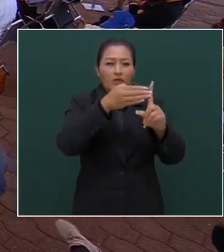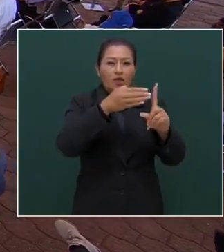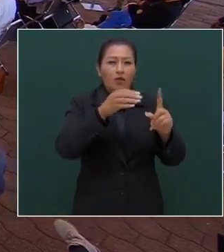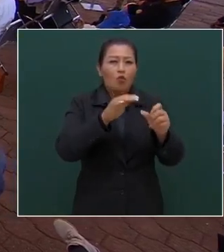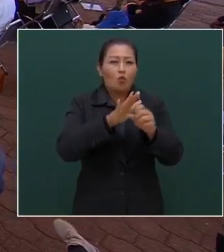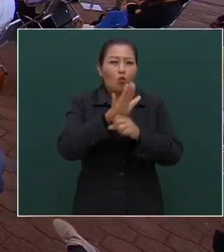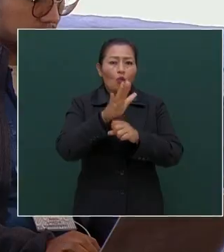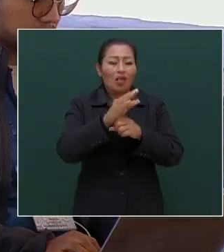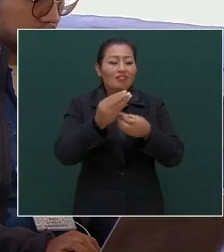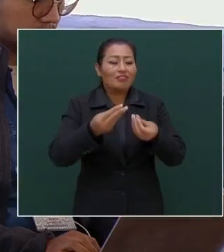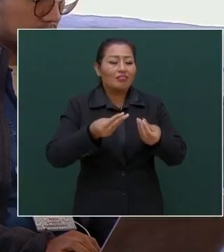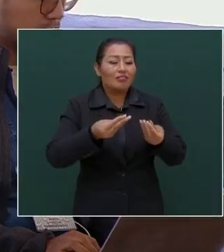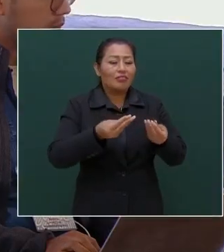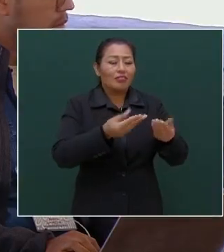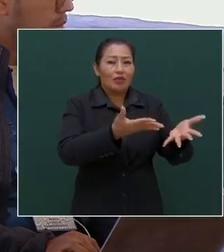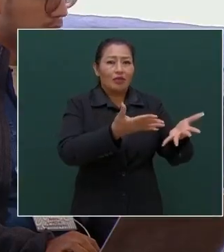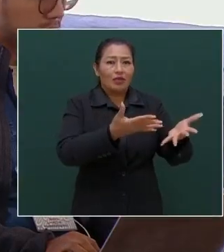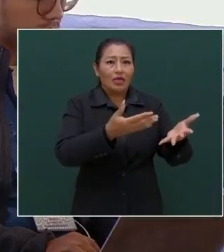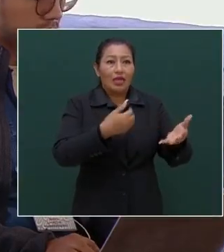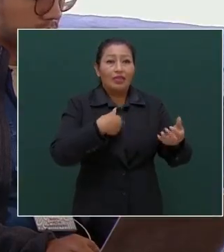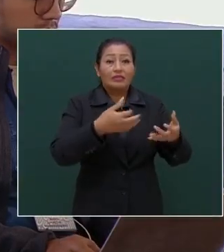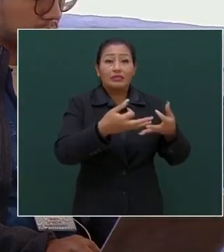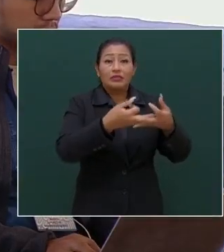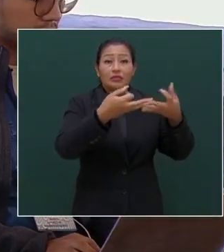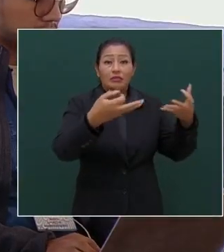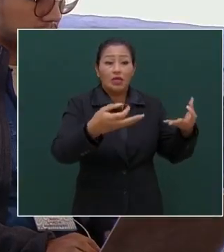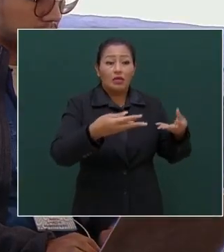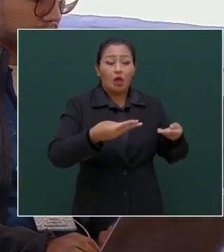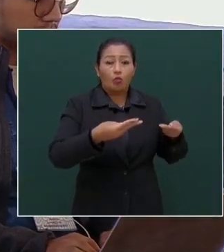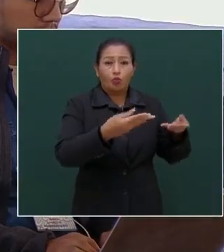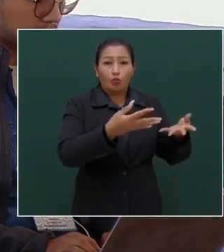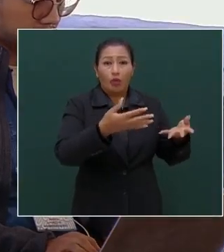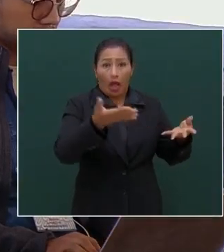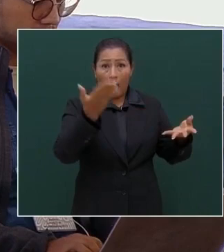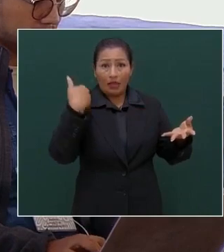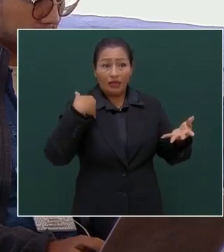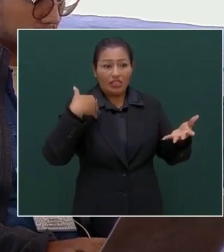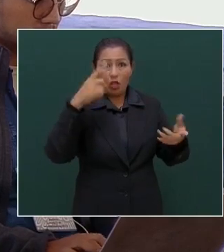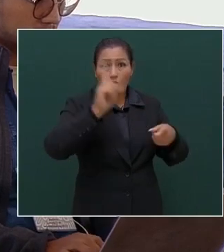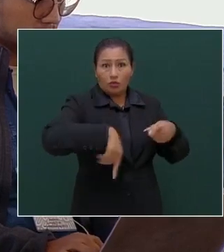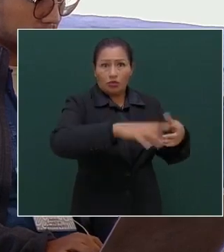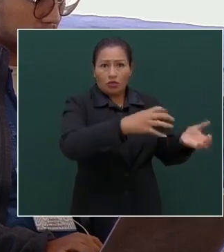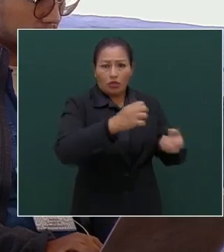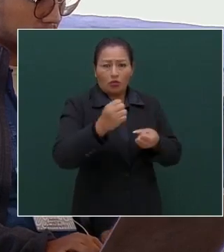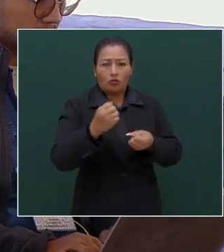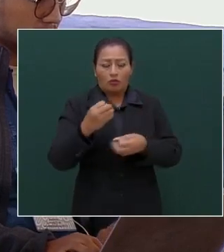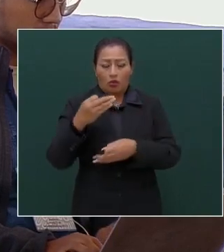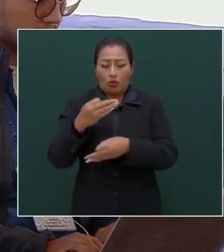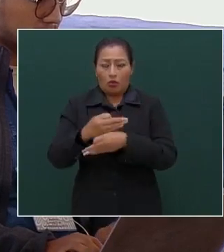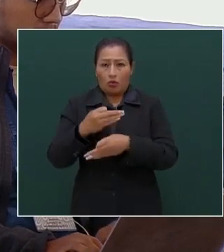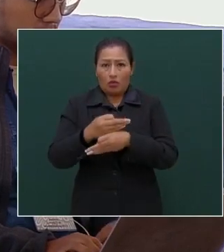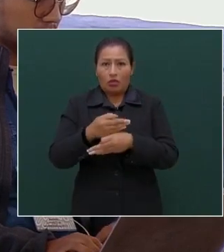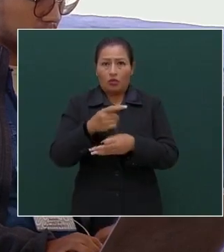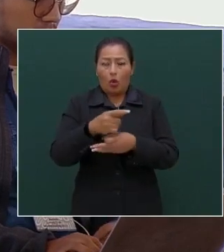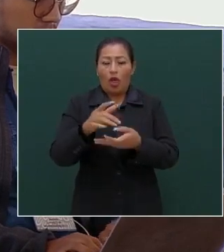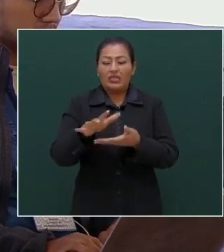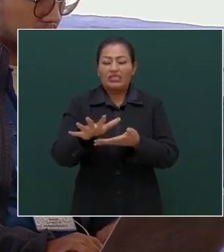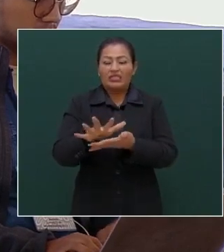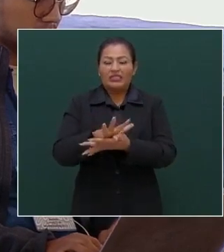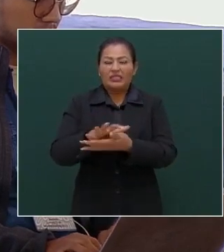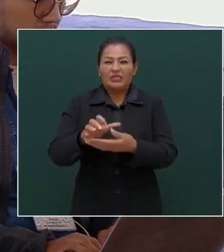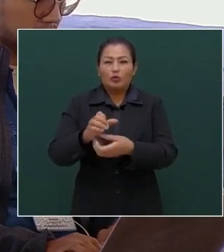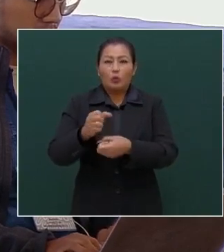darles pues la certeza de la tierra que han sido despojados. Usted ahorita hablaba del exterminio